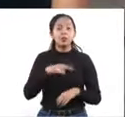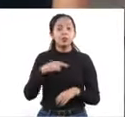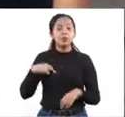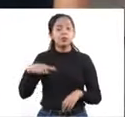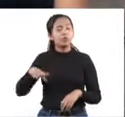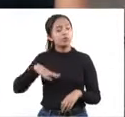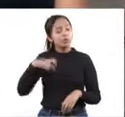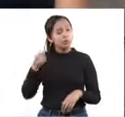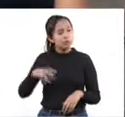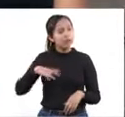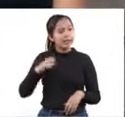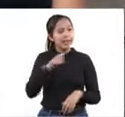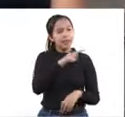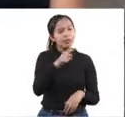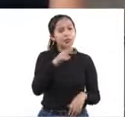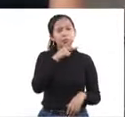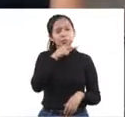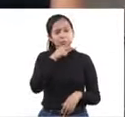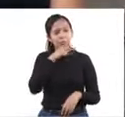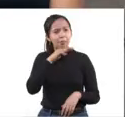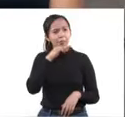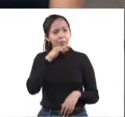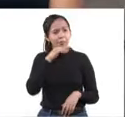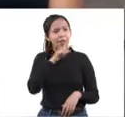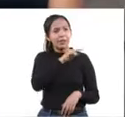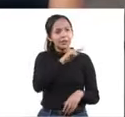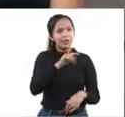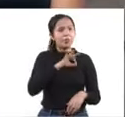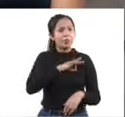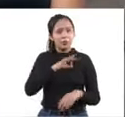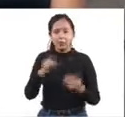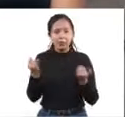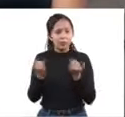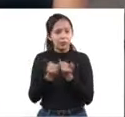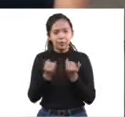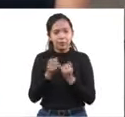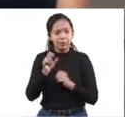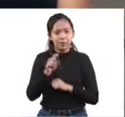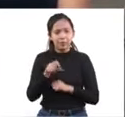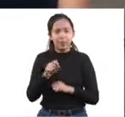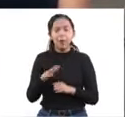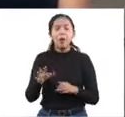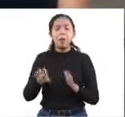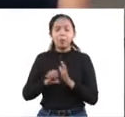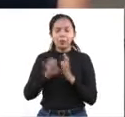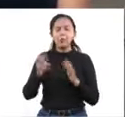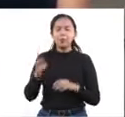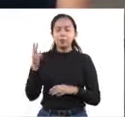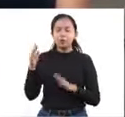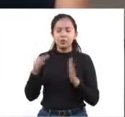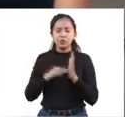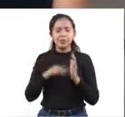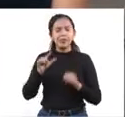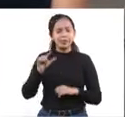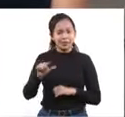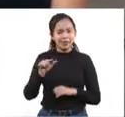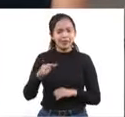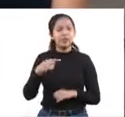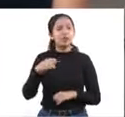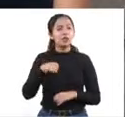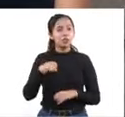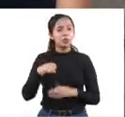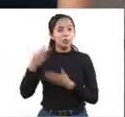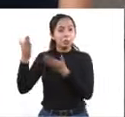a salir de las sombras como nosotros lo hicimos. 2017, como mencionó profe, fue el primer viaje que pude hacer a